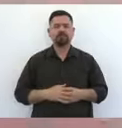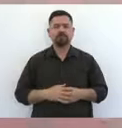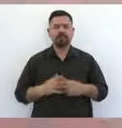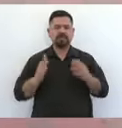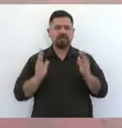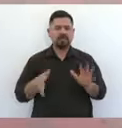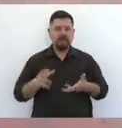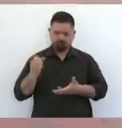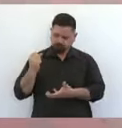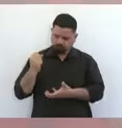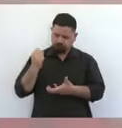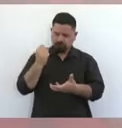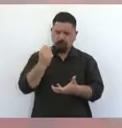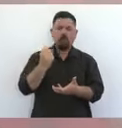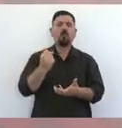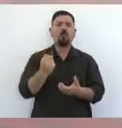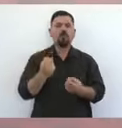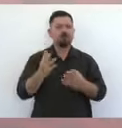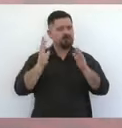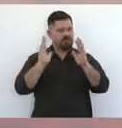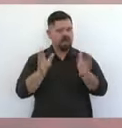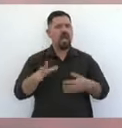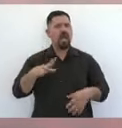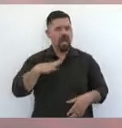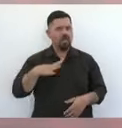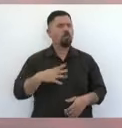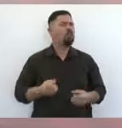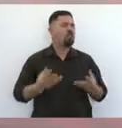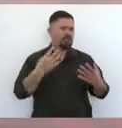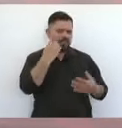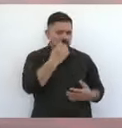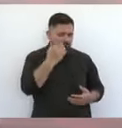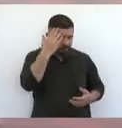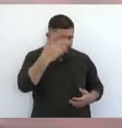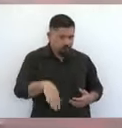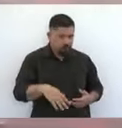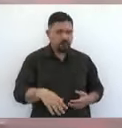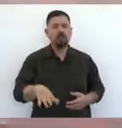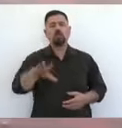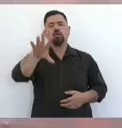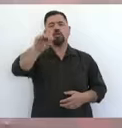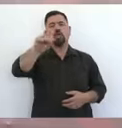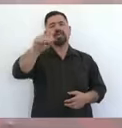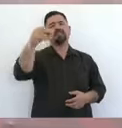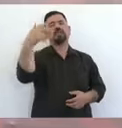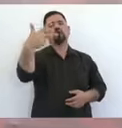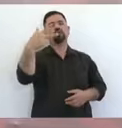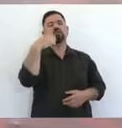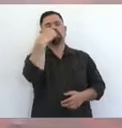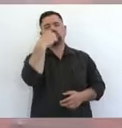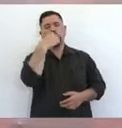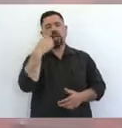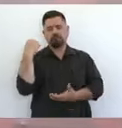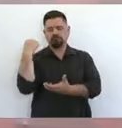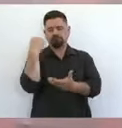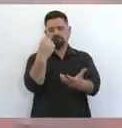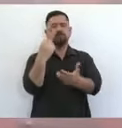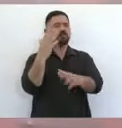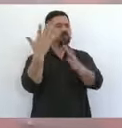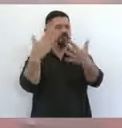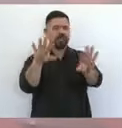son 98 escuelas las que han recibido este presupuesto,